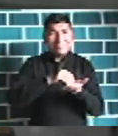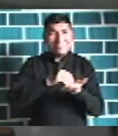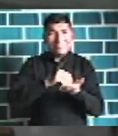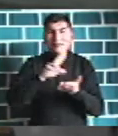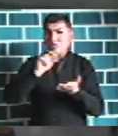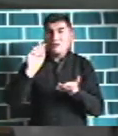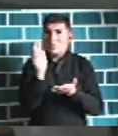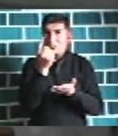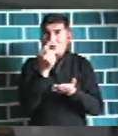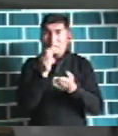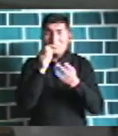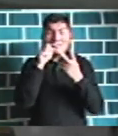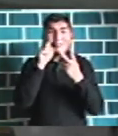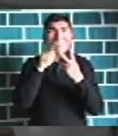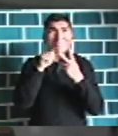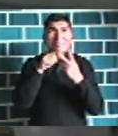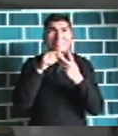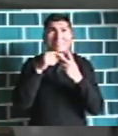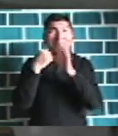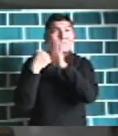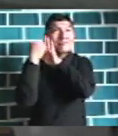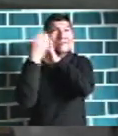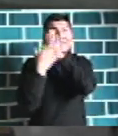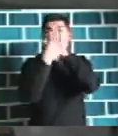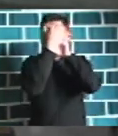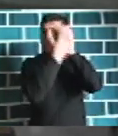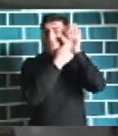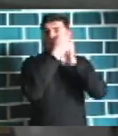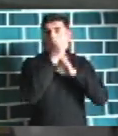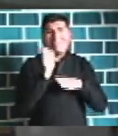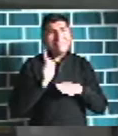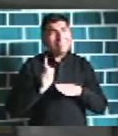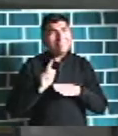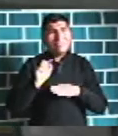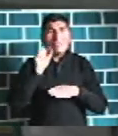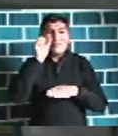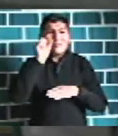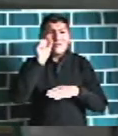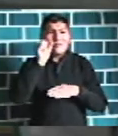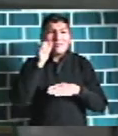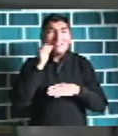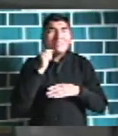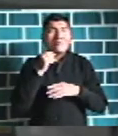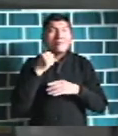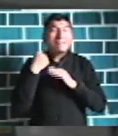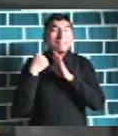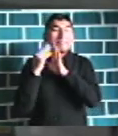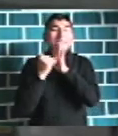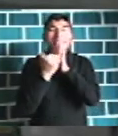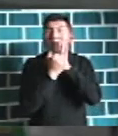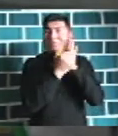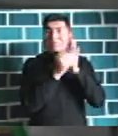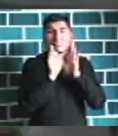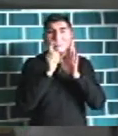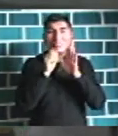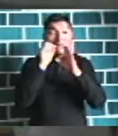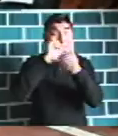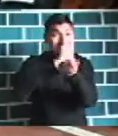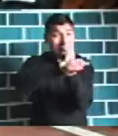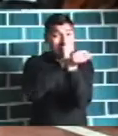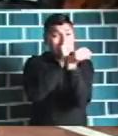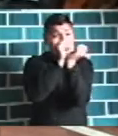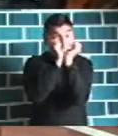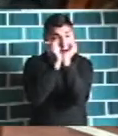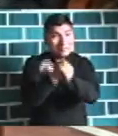un pequeño maquillaje no es simplemente un pequeño barniz es una transformación